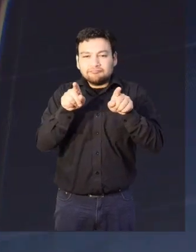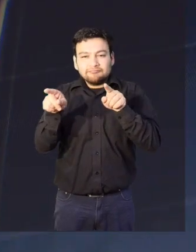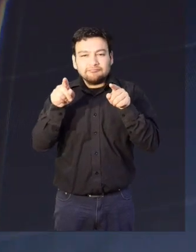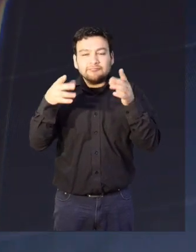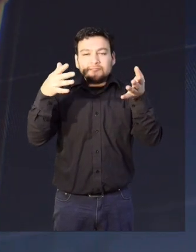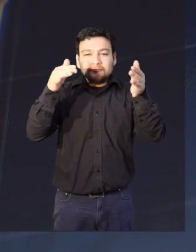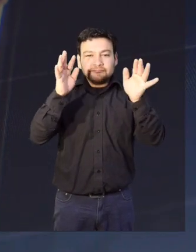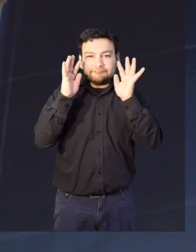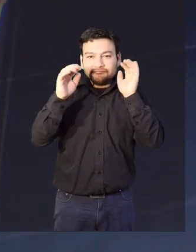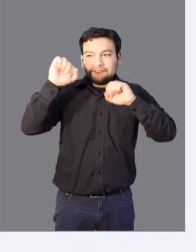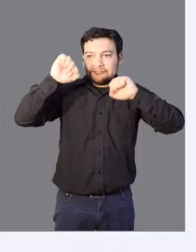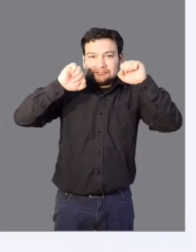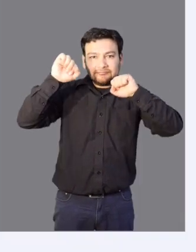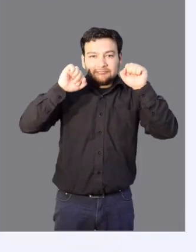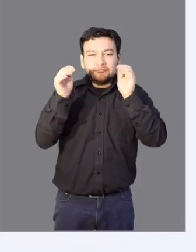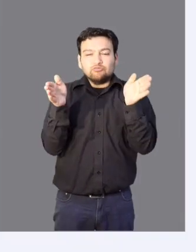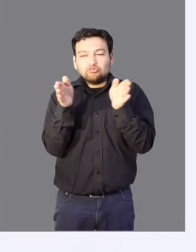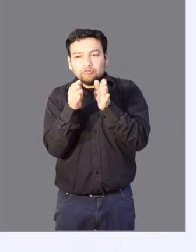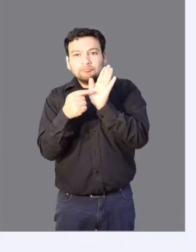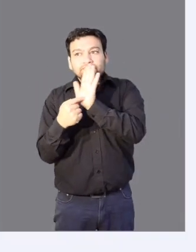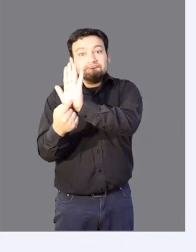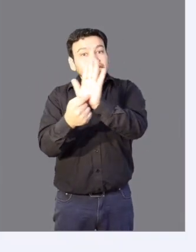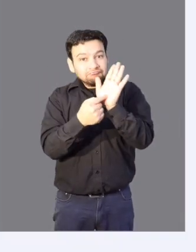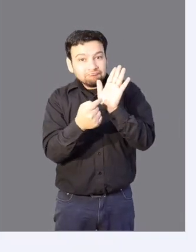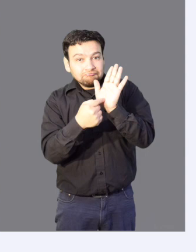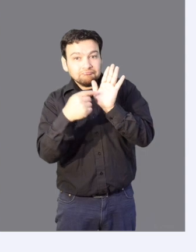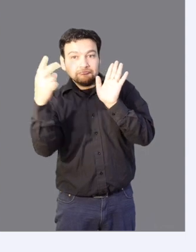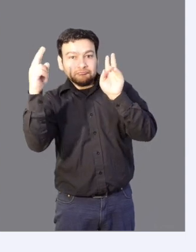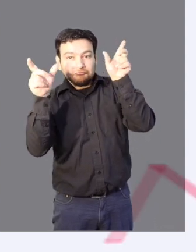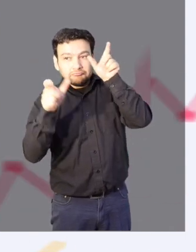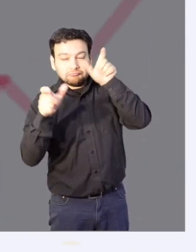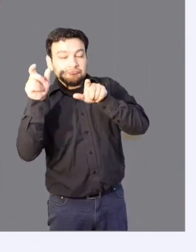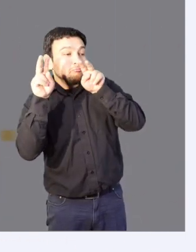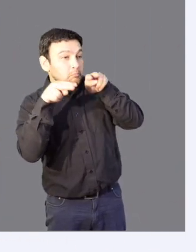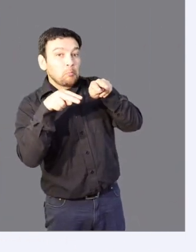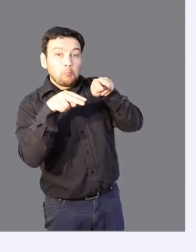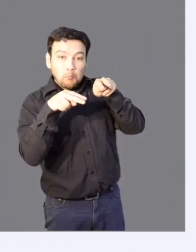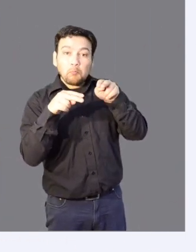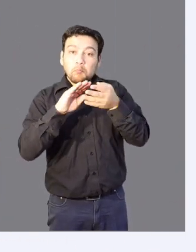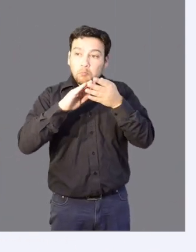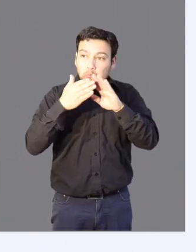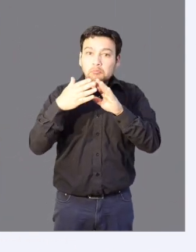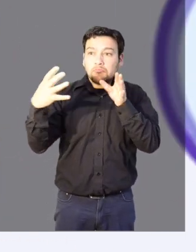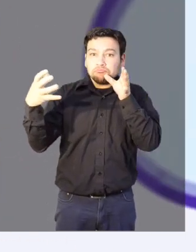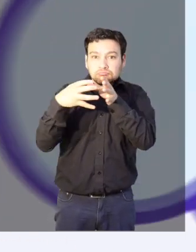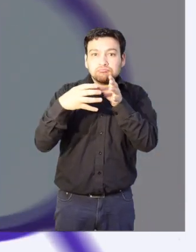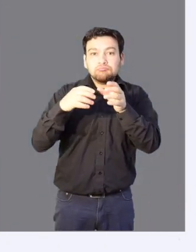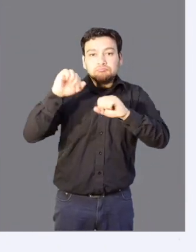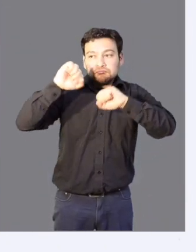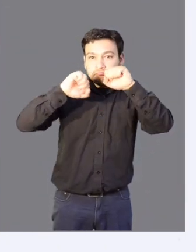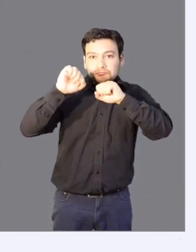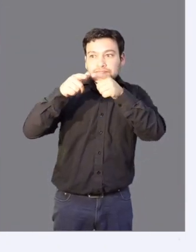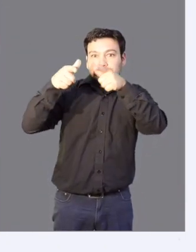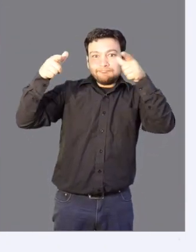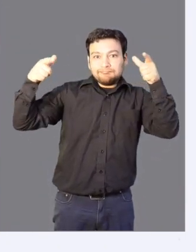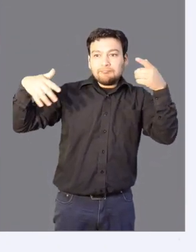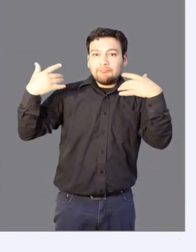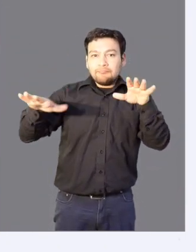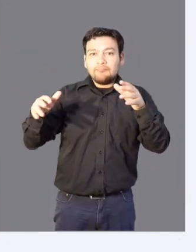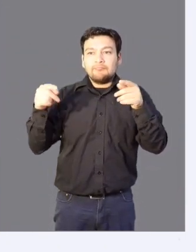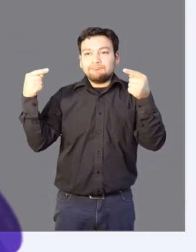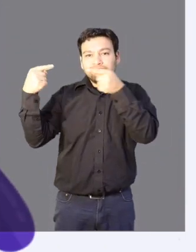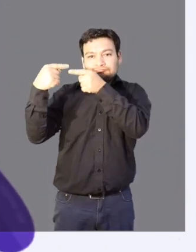gestión Por otra parte el desarrollo de las ferias de emprendimiento permite Mostrar nuevas ideas de negocios al público en general generando vínculos con los